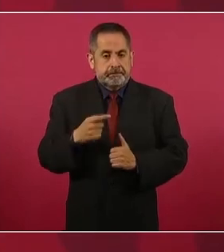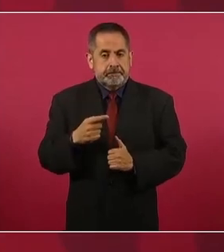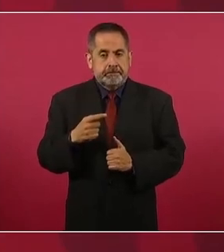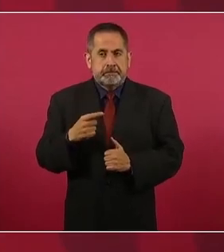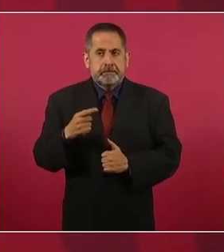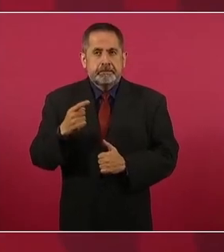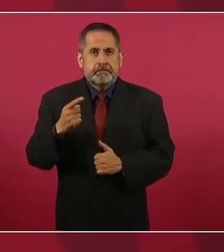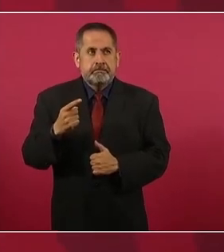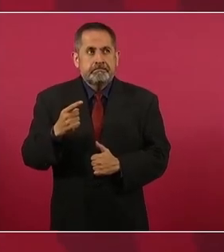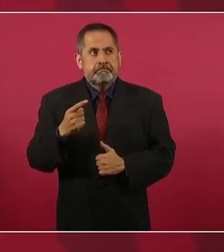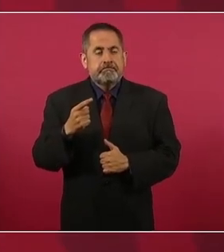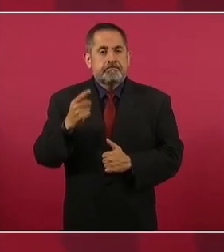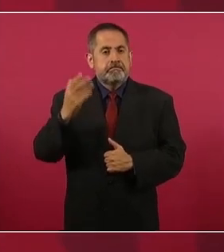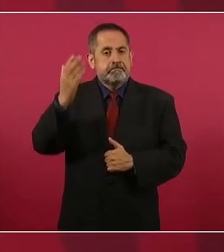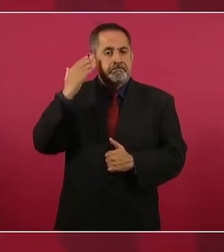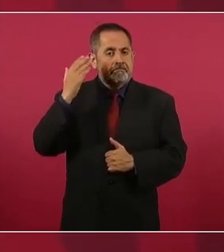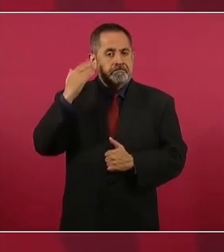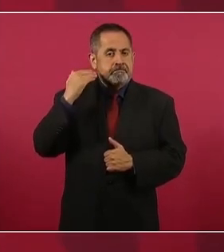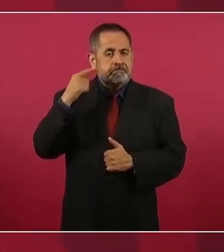con el hecho de que